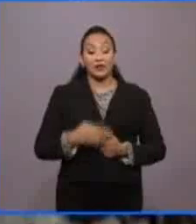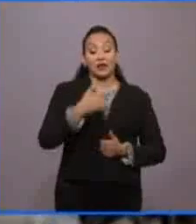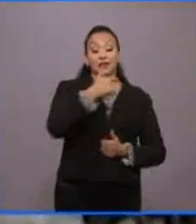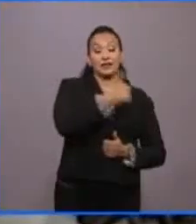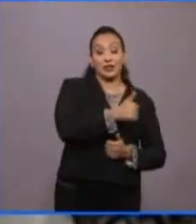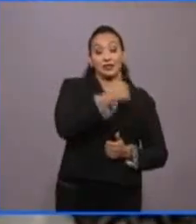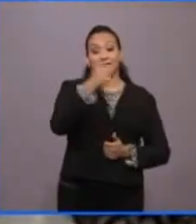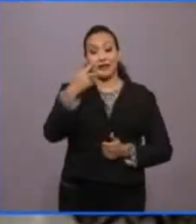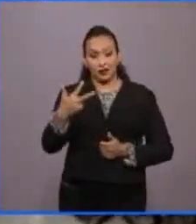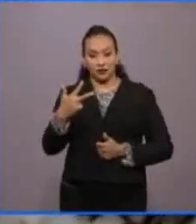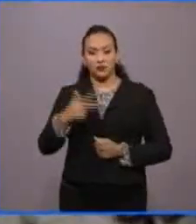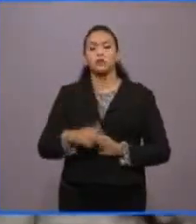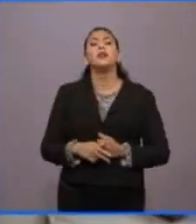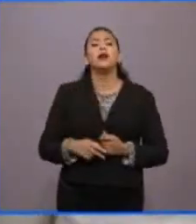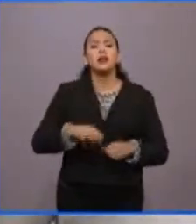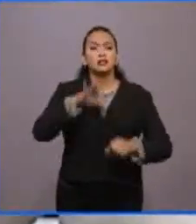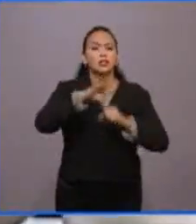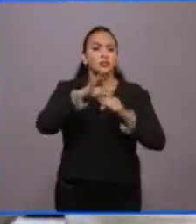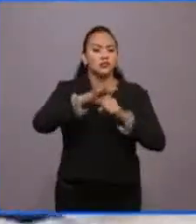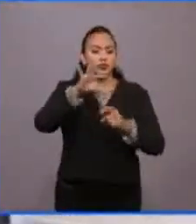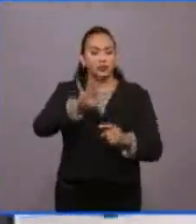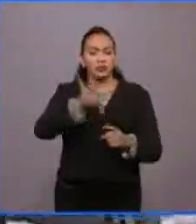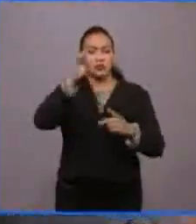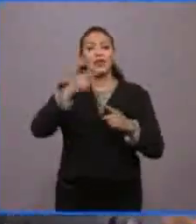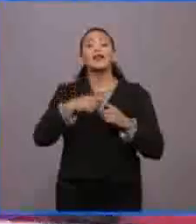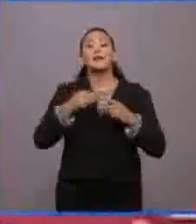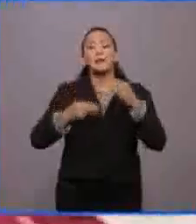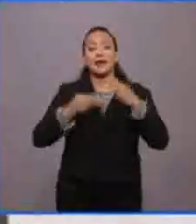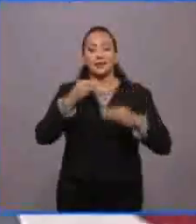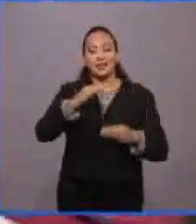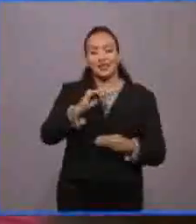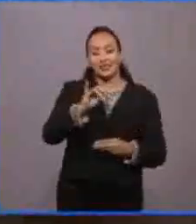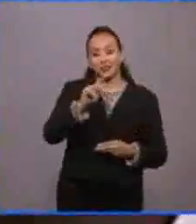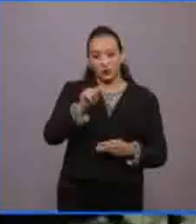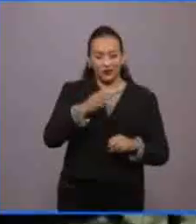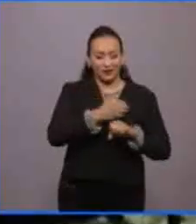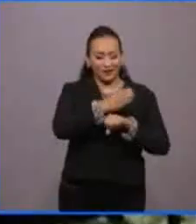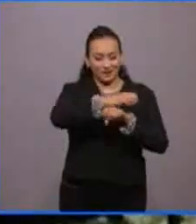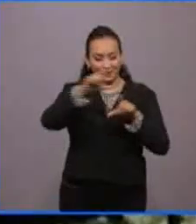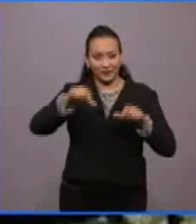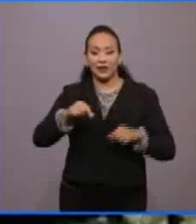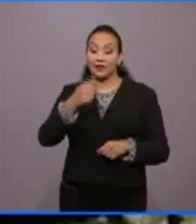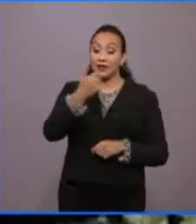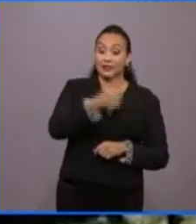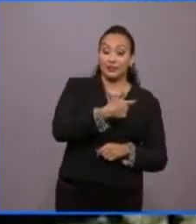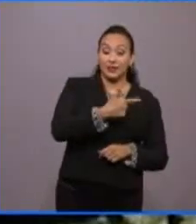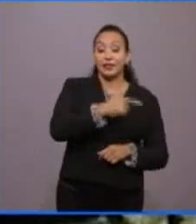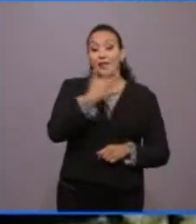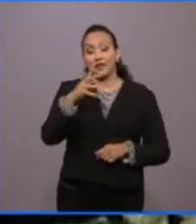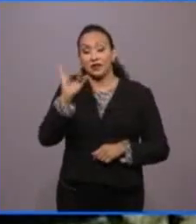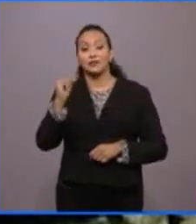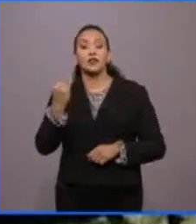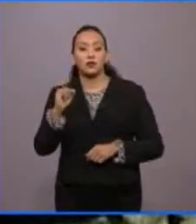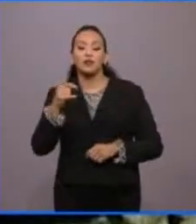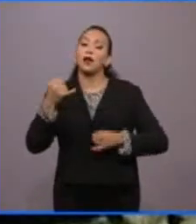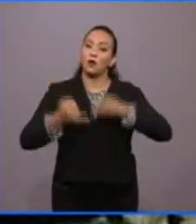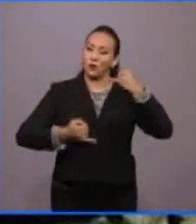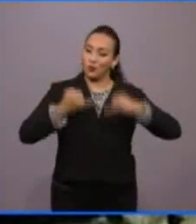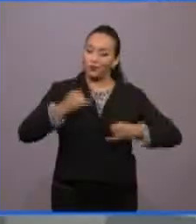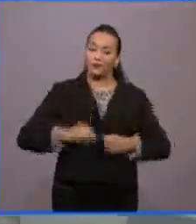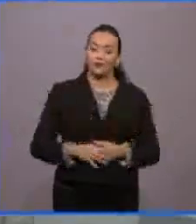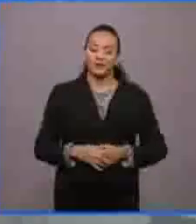del 6 al 8 de las magistraturas de circuito, y del 7 al 10 de junio de las juezas y jueces de